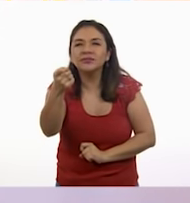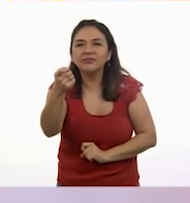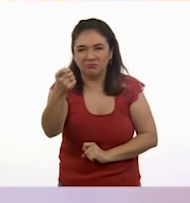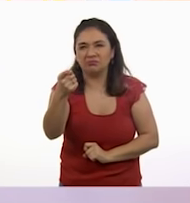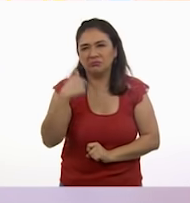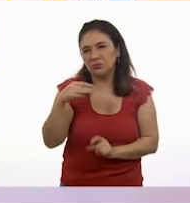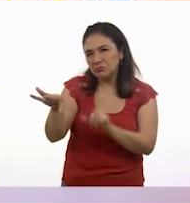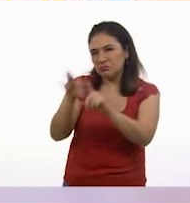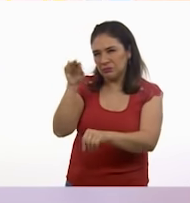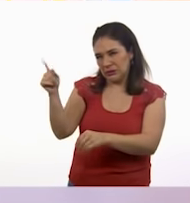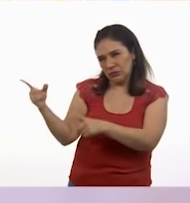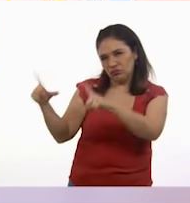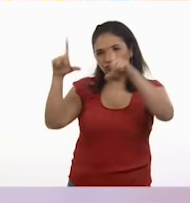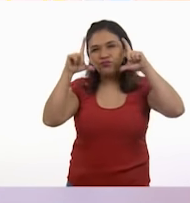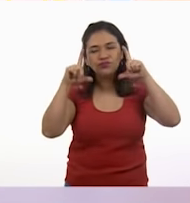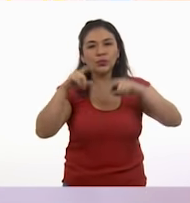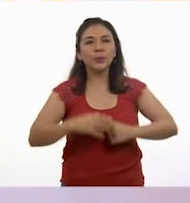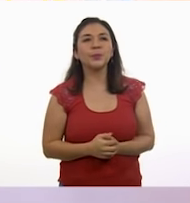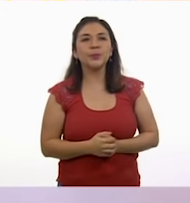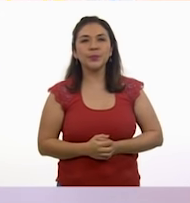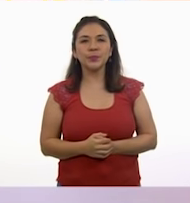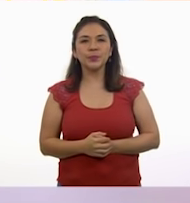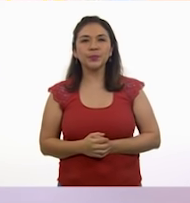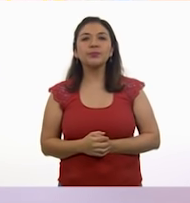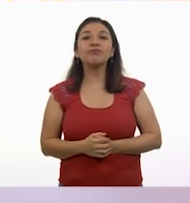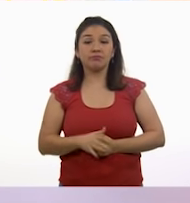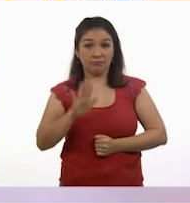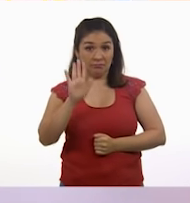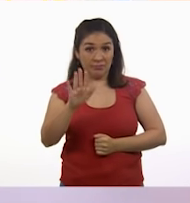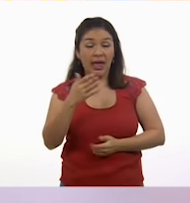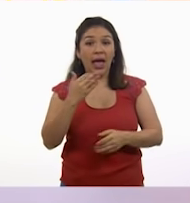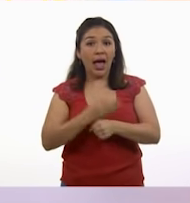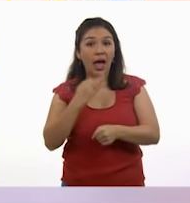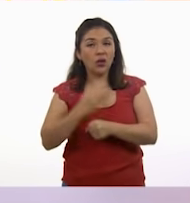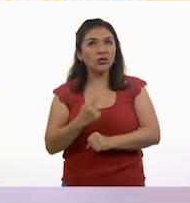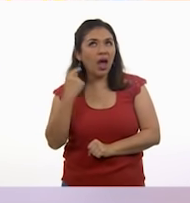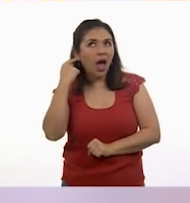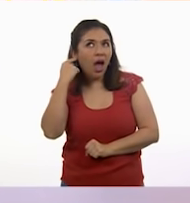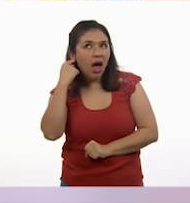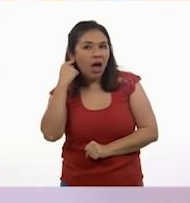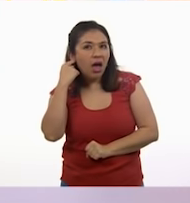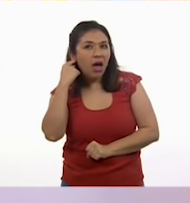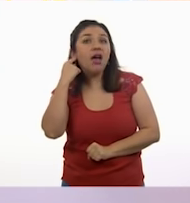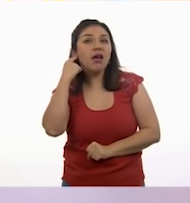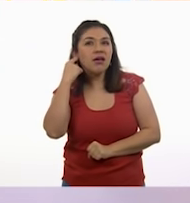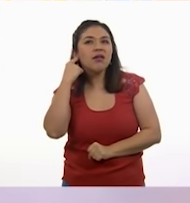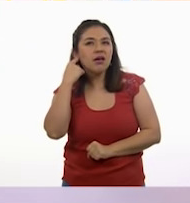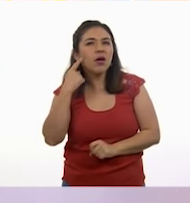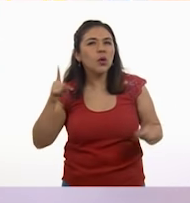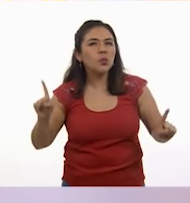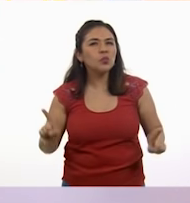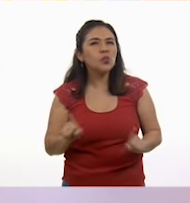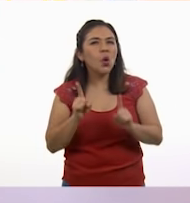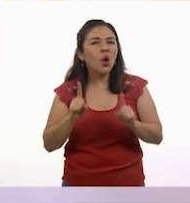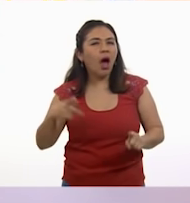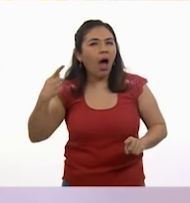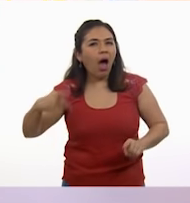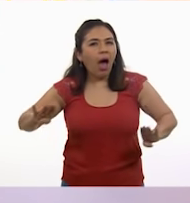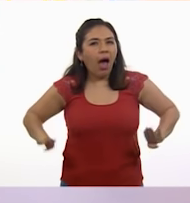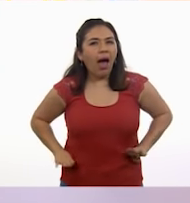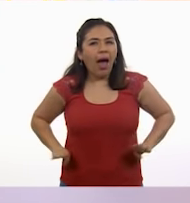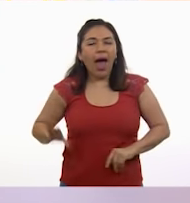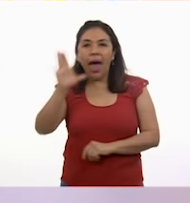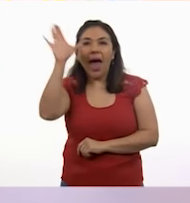ok la naranja y ahora vamos a escuchar una danza aplicarla